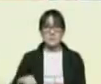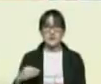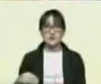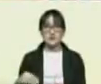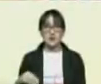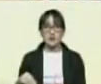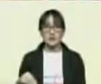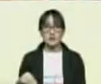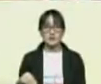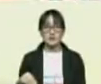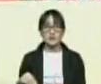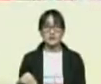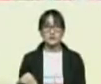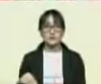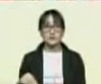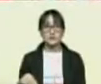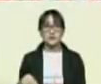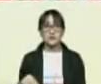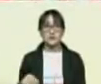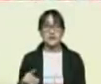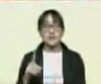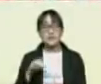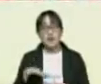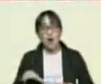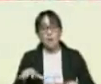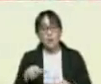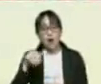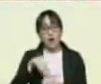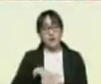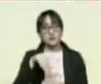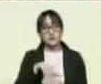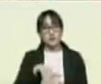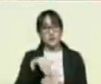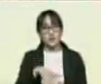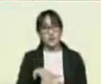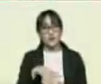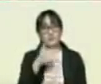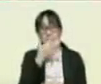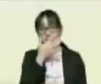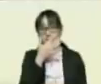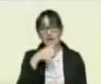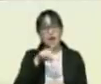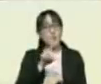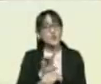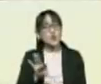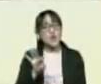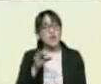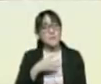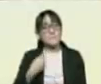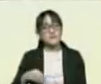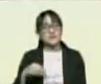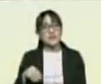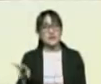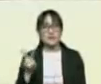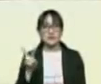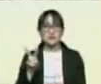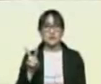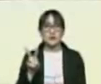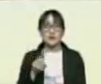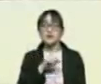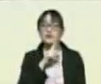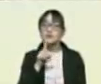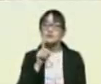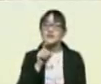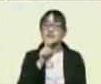de la República, se tienen que convocar elecciones. Y el único que elige presidente de la República se